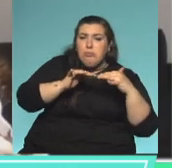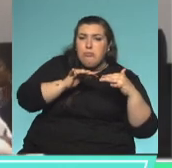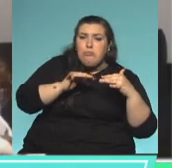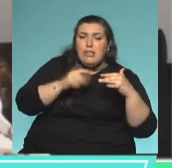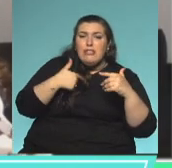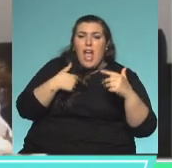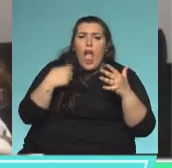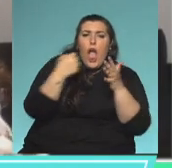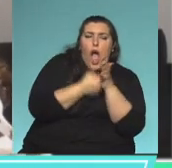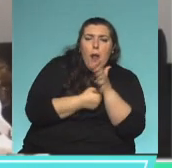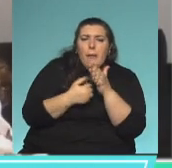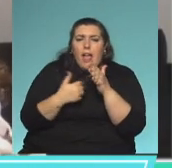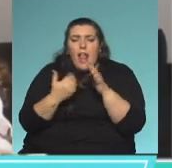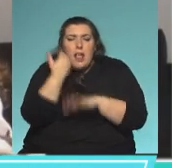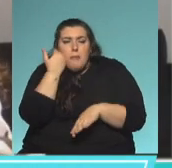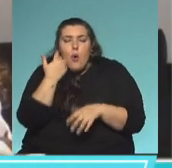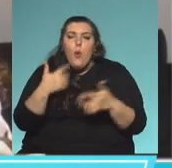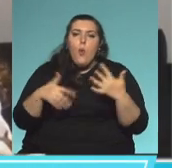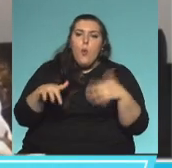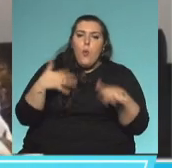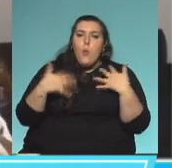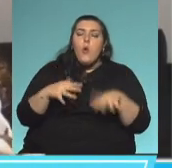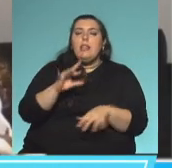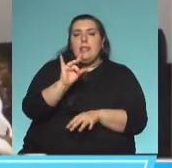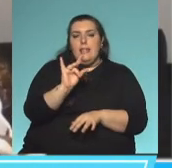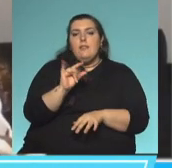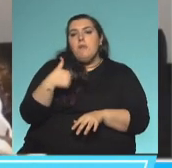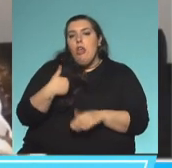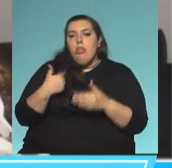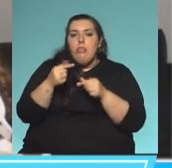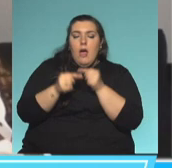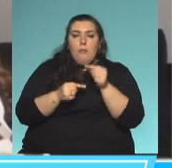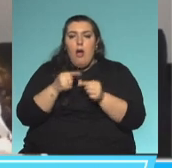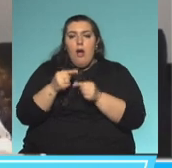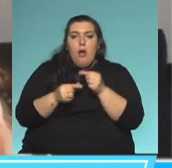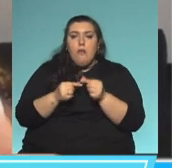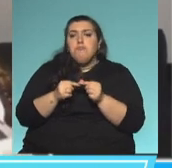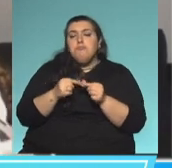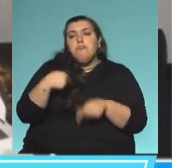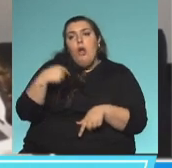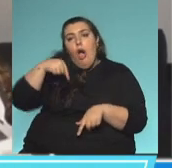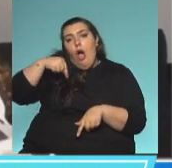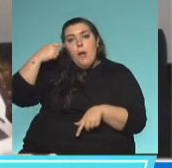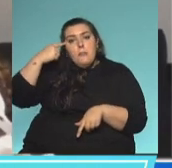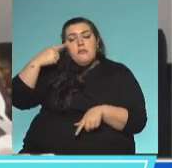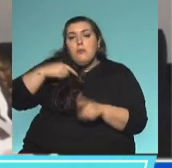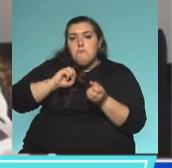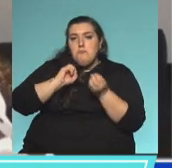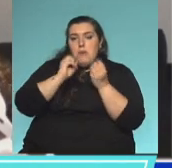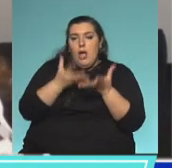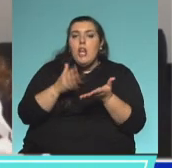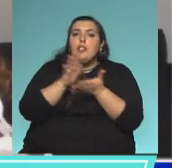que fui un poco trabajándolo. Y creo que hoy en día mejoré mucho el tema